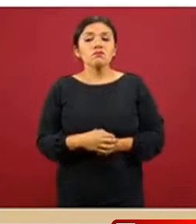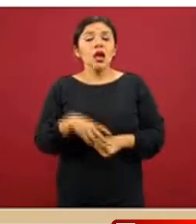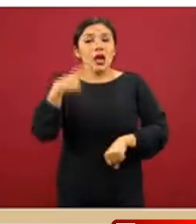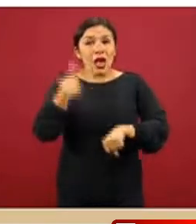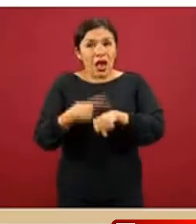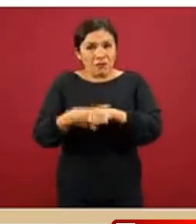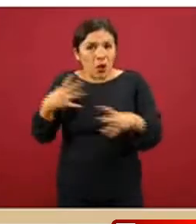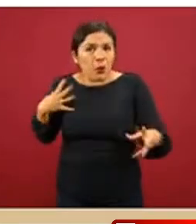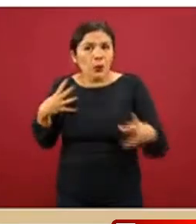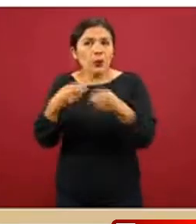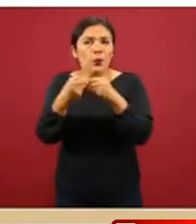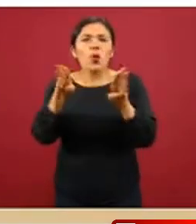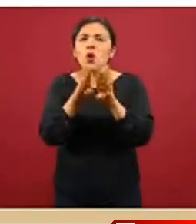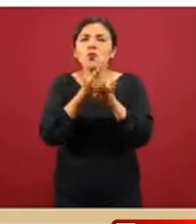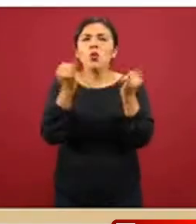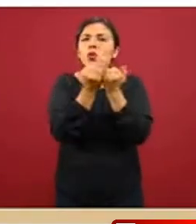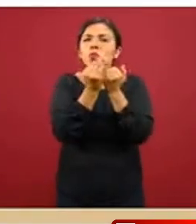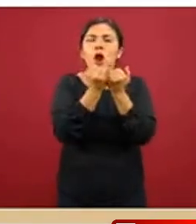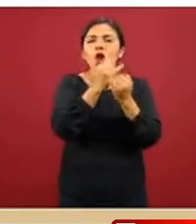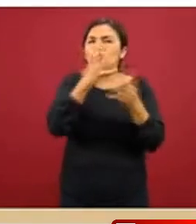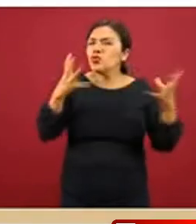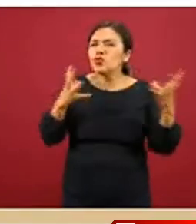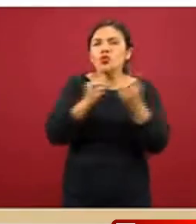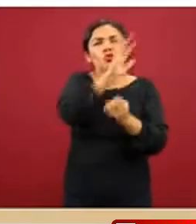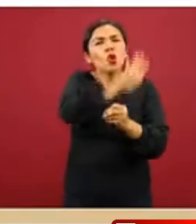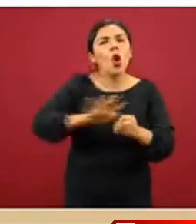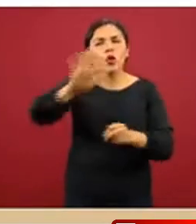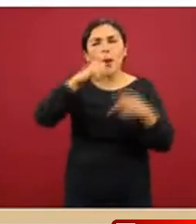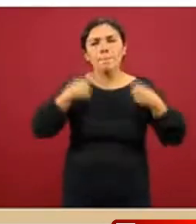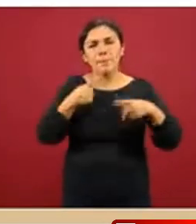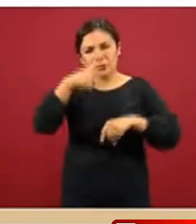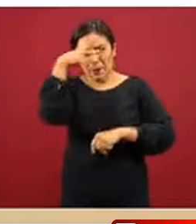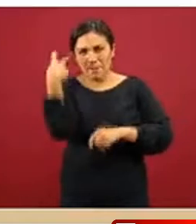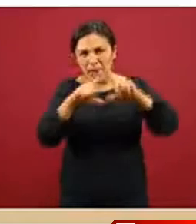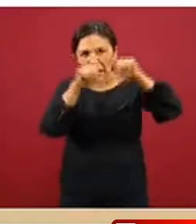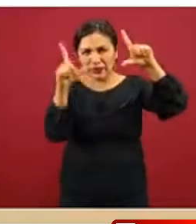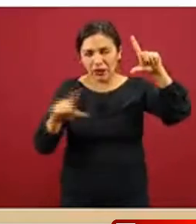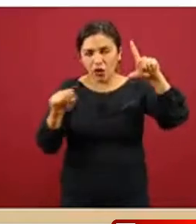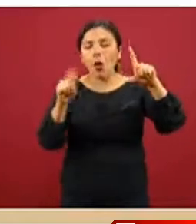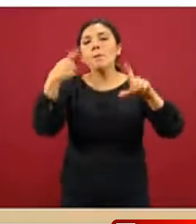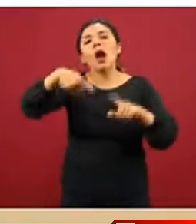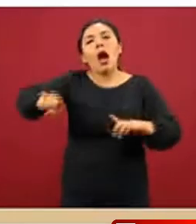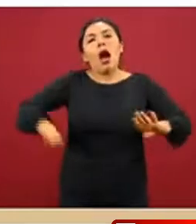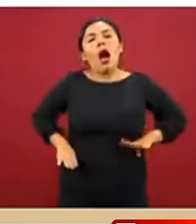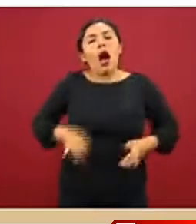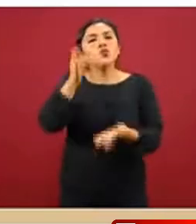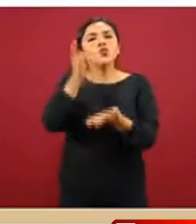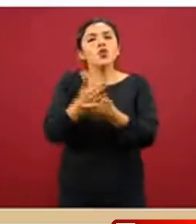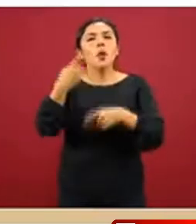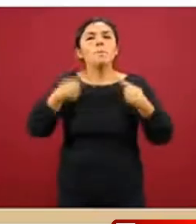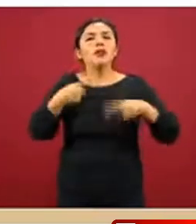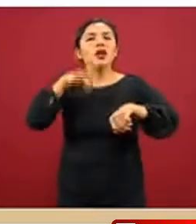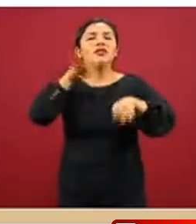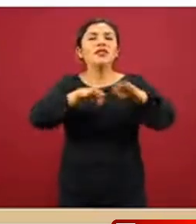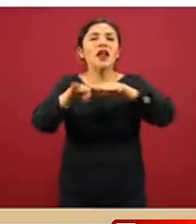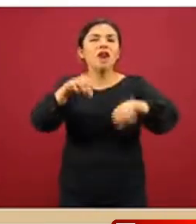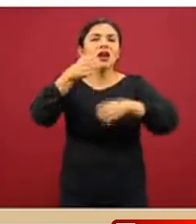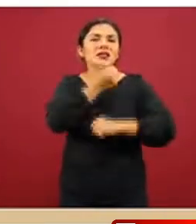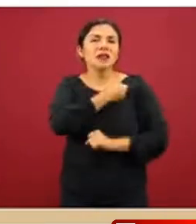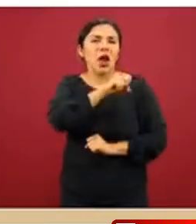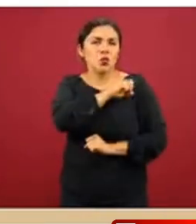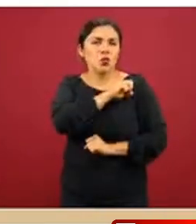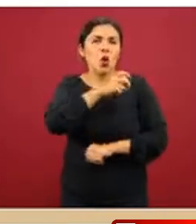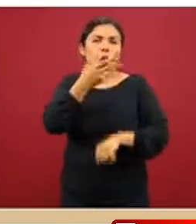que presentamos en el grupo total de estos 39.032 casos acumulados, y vemos todavía que se